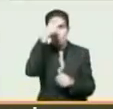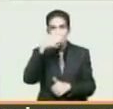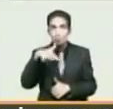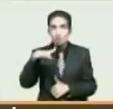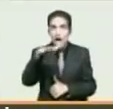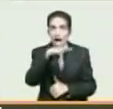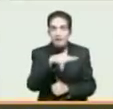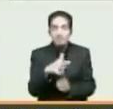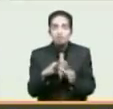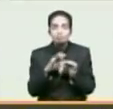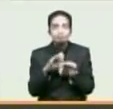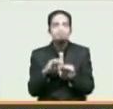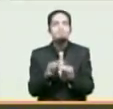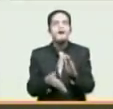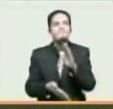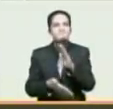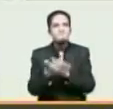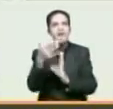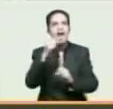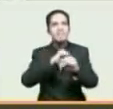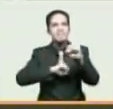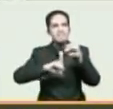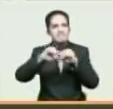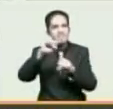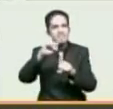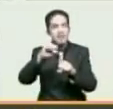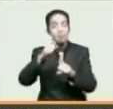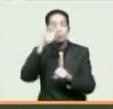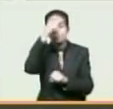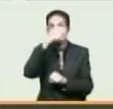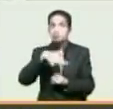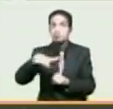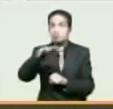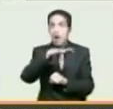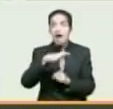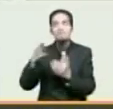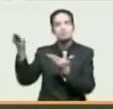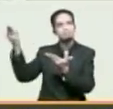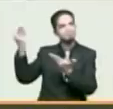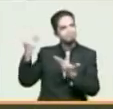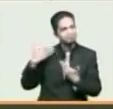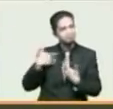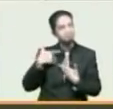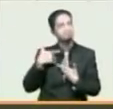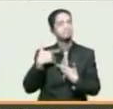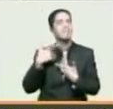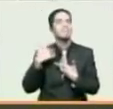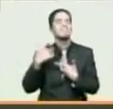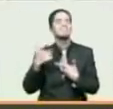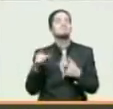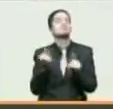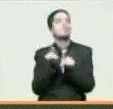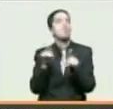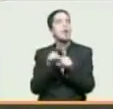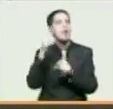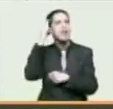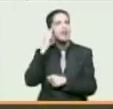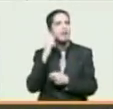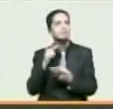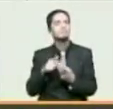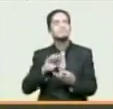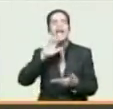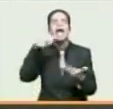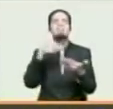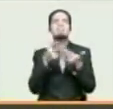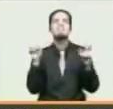organizado a defender la patria, y un pueblo que será digno heredero de las glorias del libertador Simón Bolívar y de nuestro comandante Hugo Chávez. ¡Hasta la